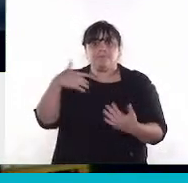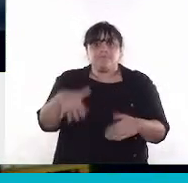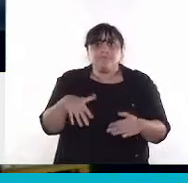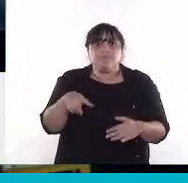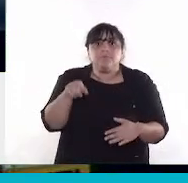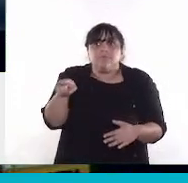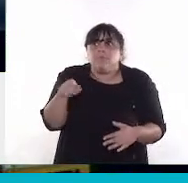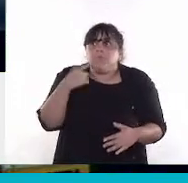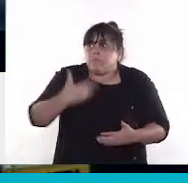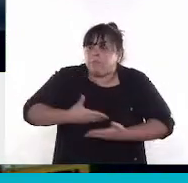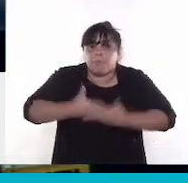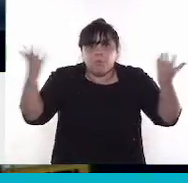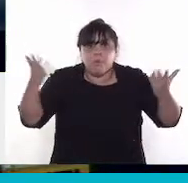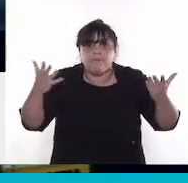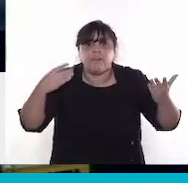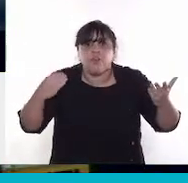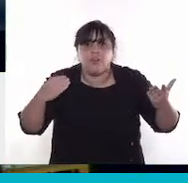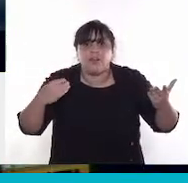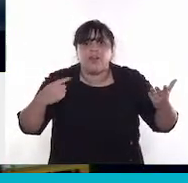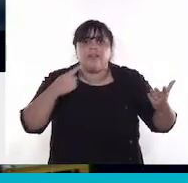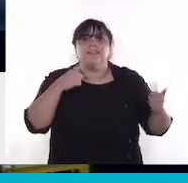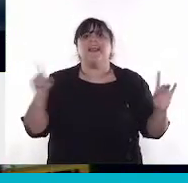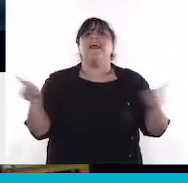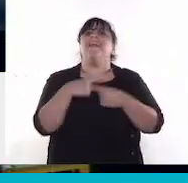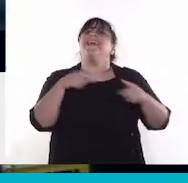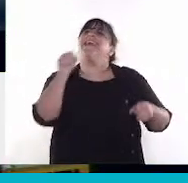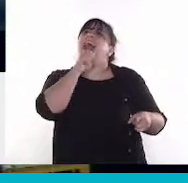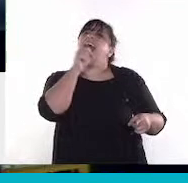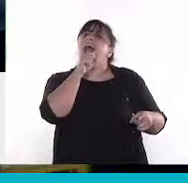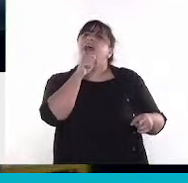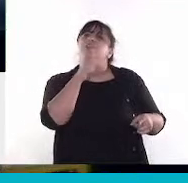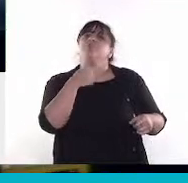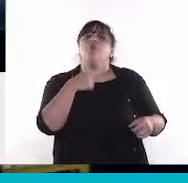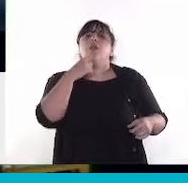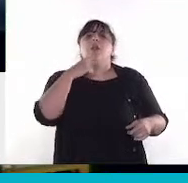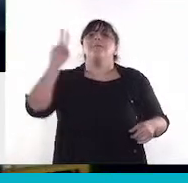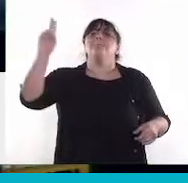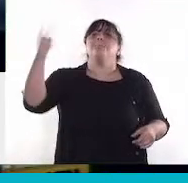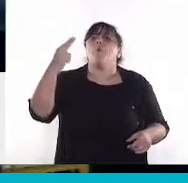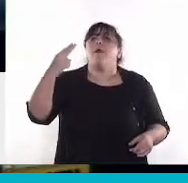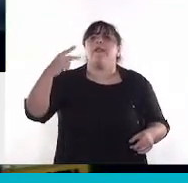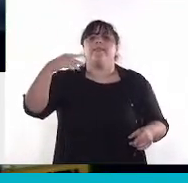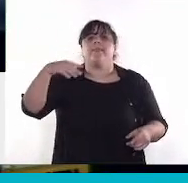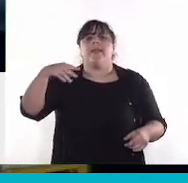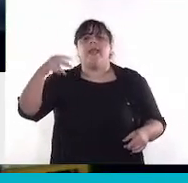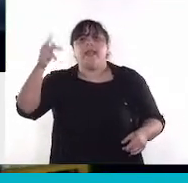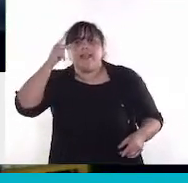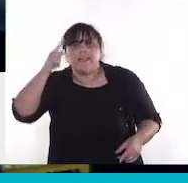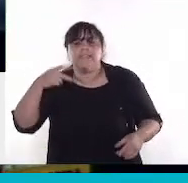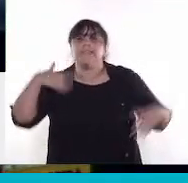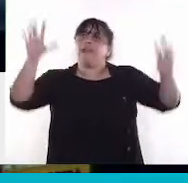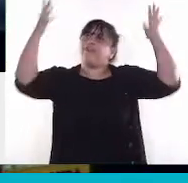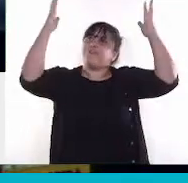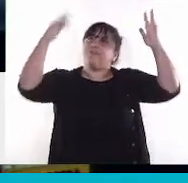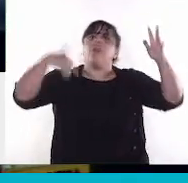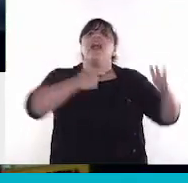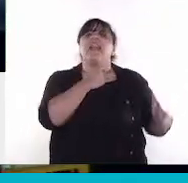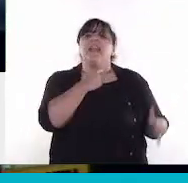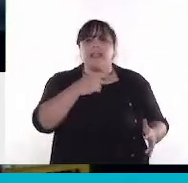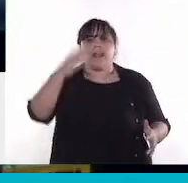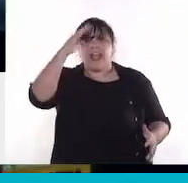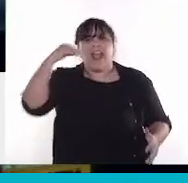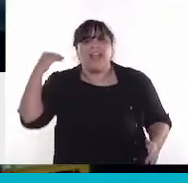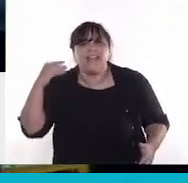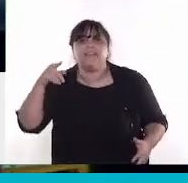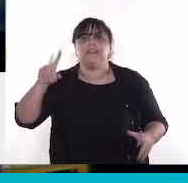hacer público un cántico donde festeja la muerte de Néstor Kirchner y desea la muerte de Cristina Fernández de Kirchner. Ese es el aporte